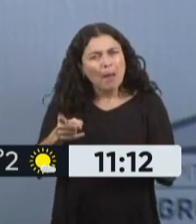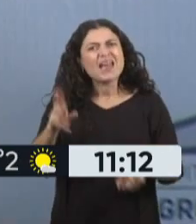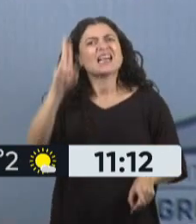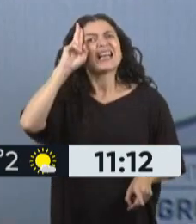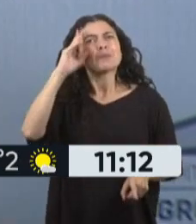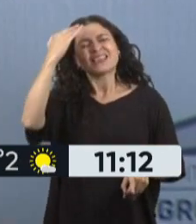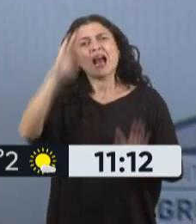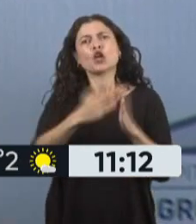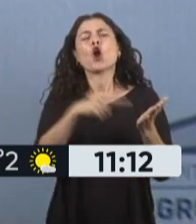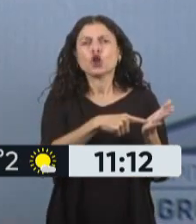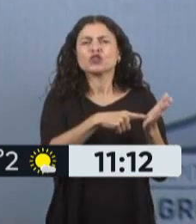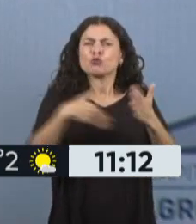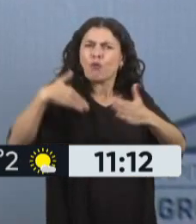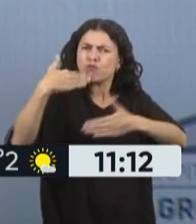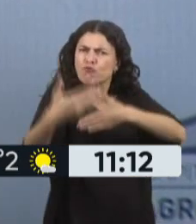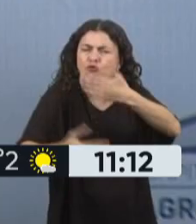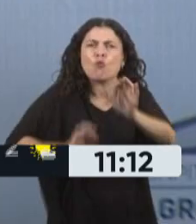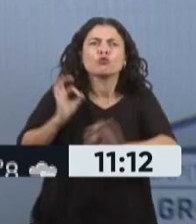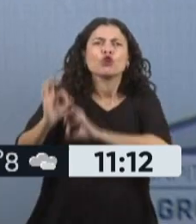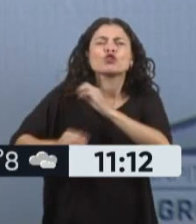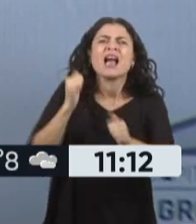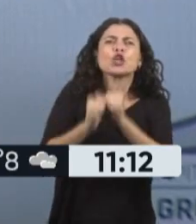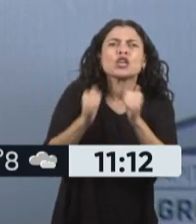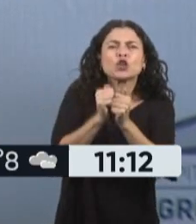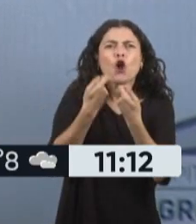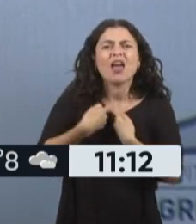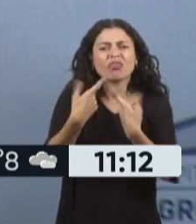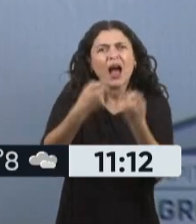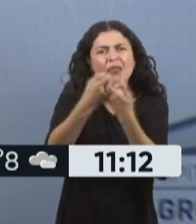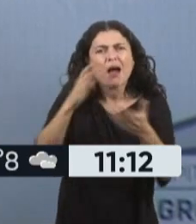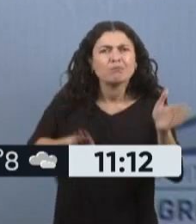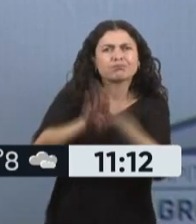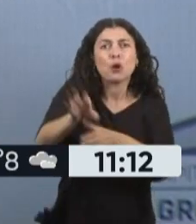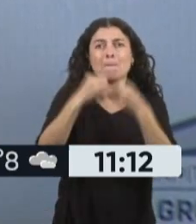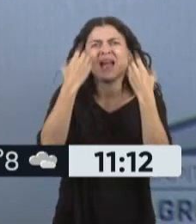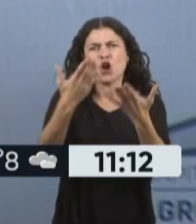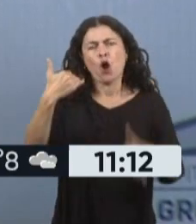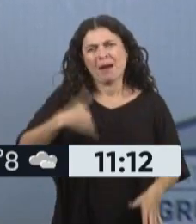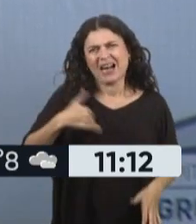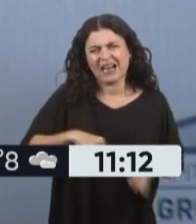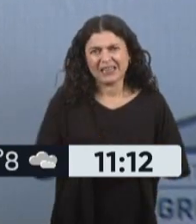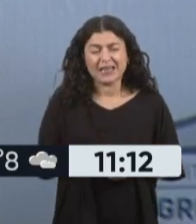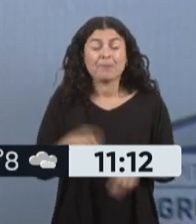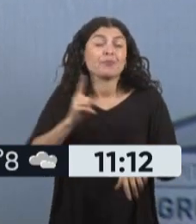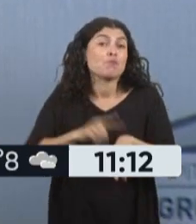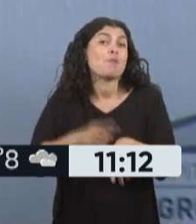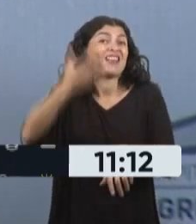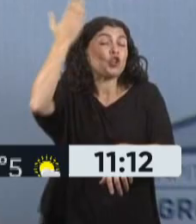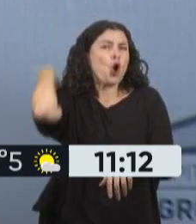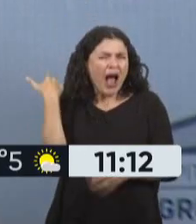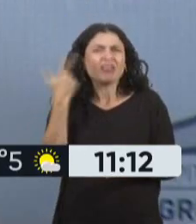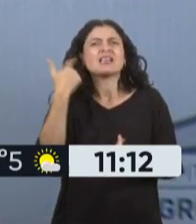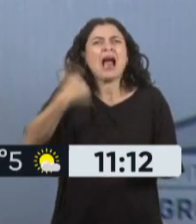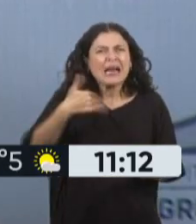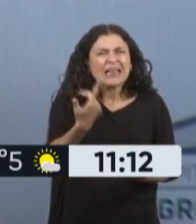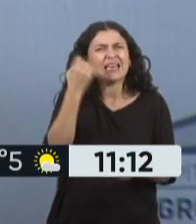buena parte de nuestra historia una fuente inagotable de prosperidad para nuestro país. Hablo de cuando fuimos el granero del mundo y no